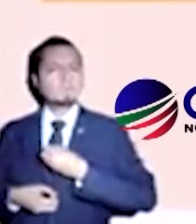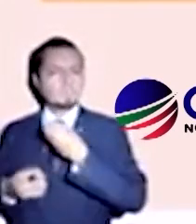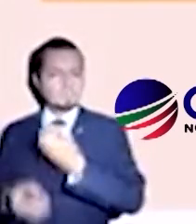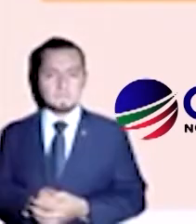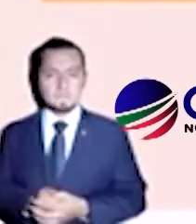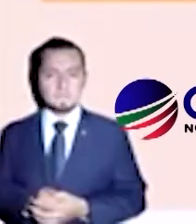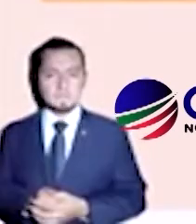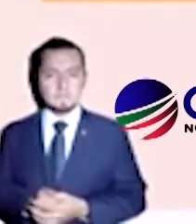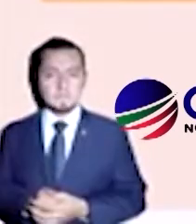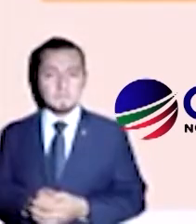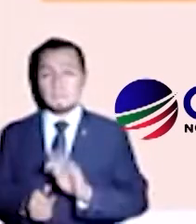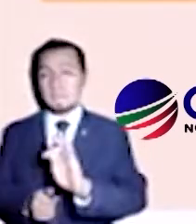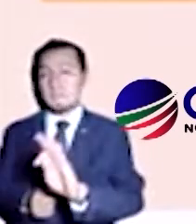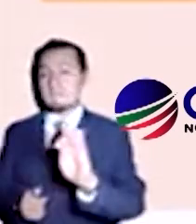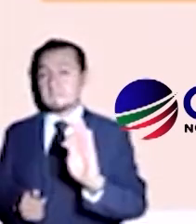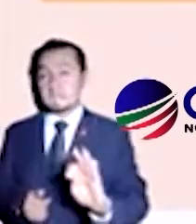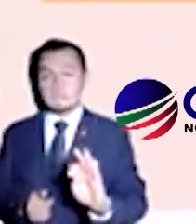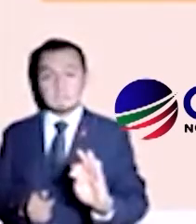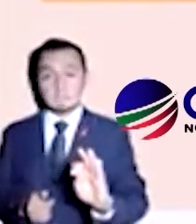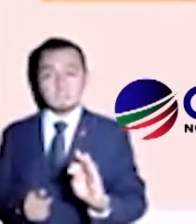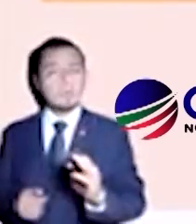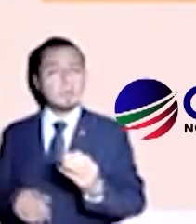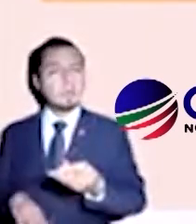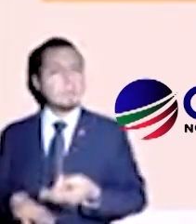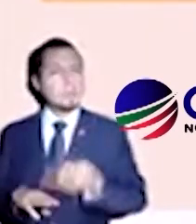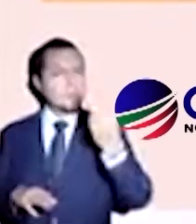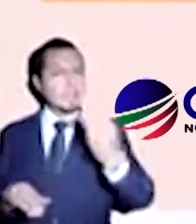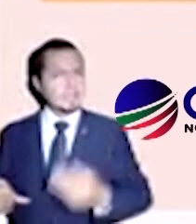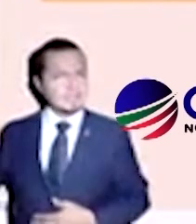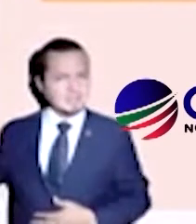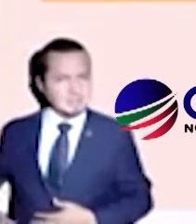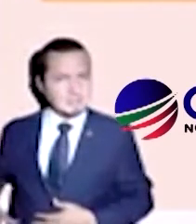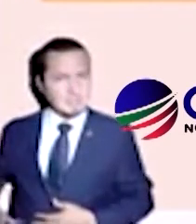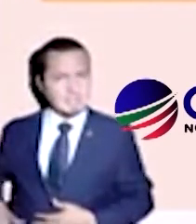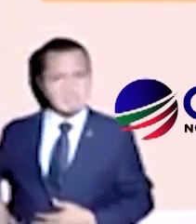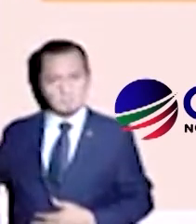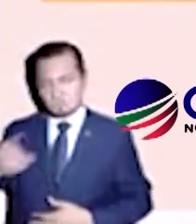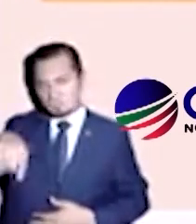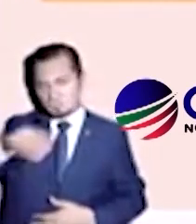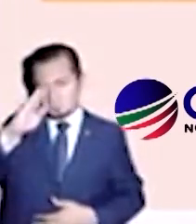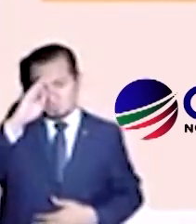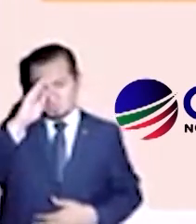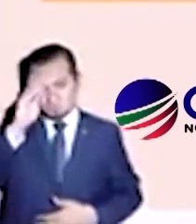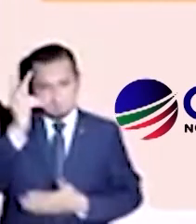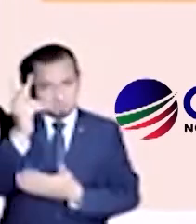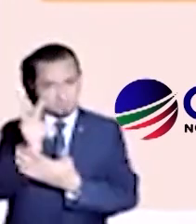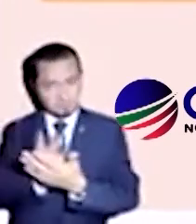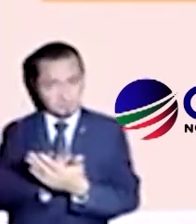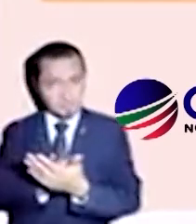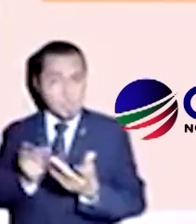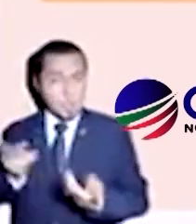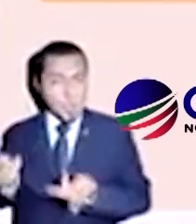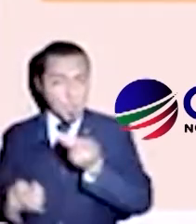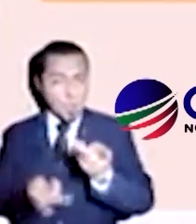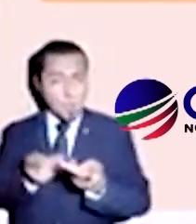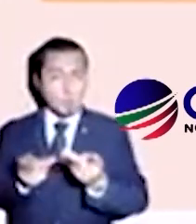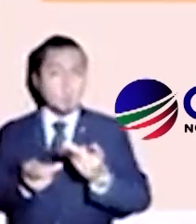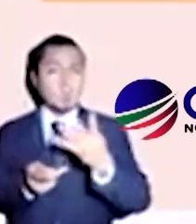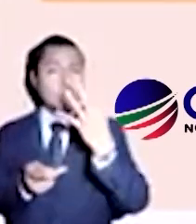expresarse. Las fechas es muy interesante, porque hemos organizado esta consulta